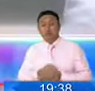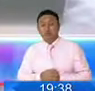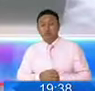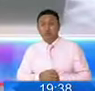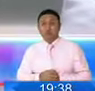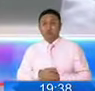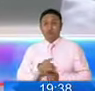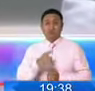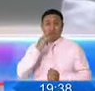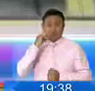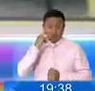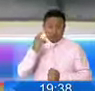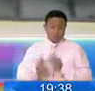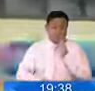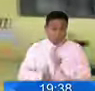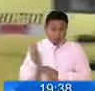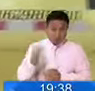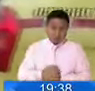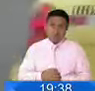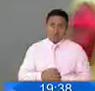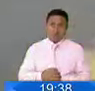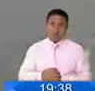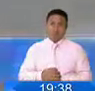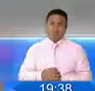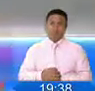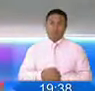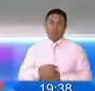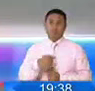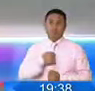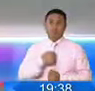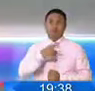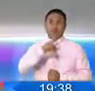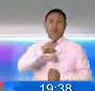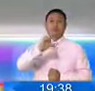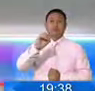que pasaban los niños primero. Para serte sincero, lo que tengo para llegar a Perú son